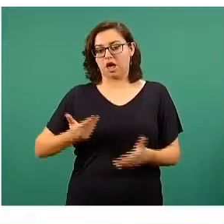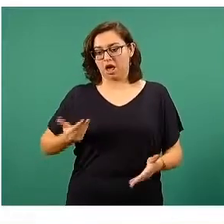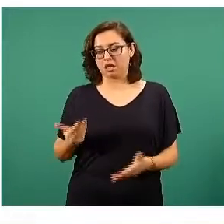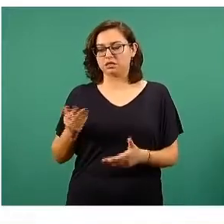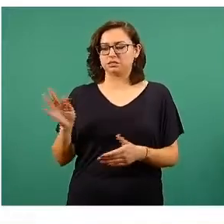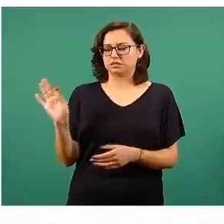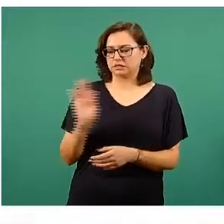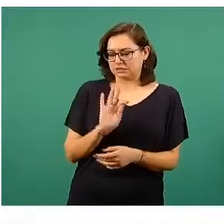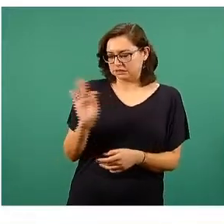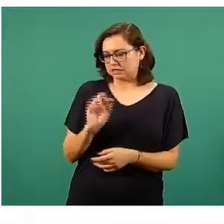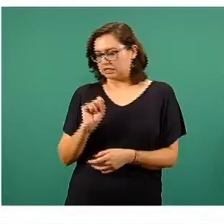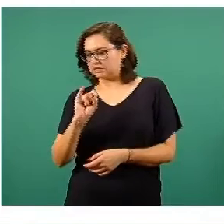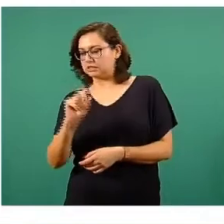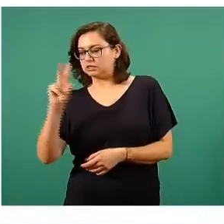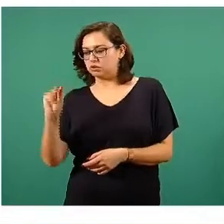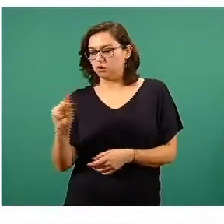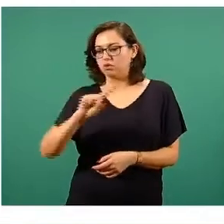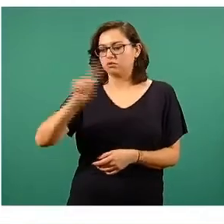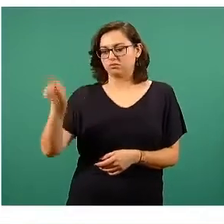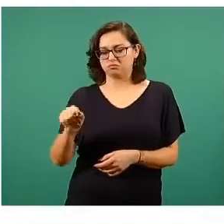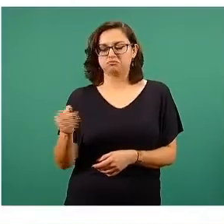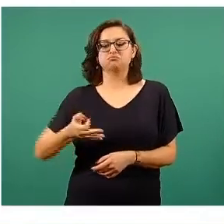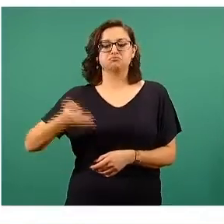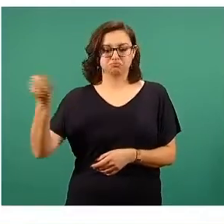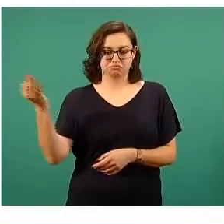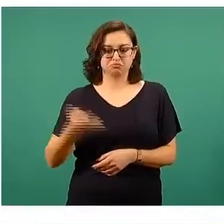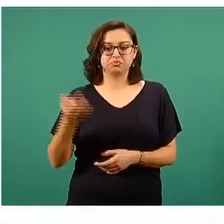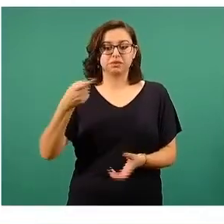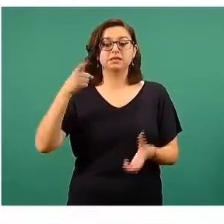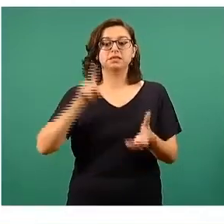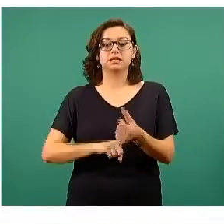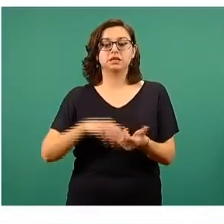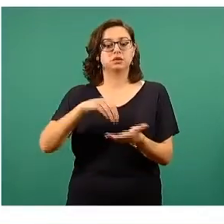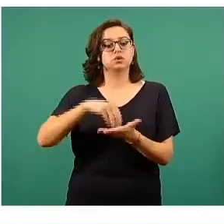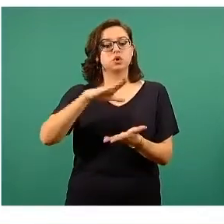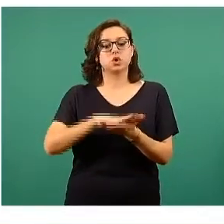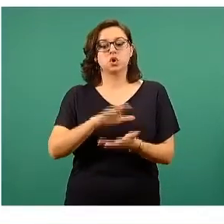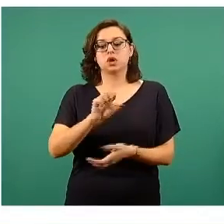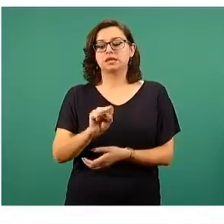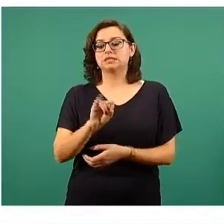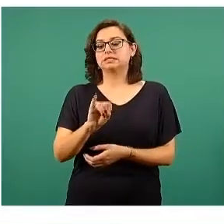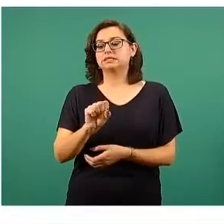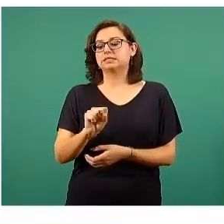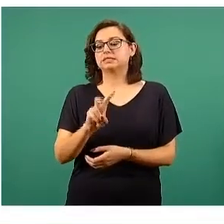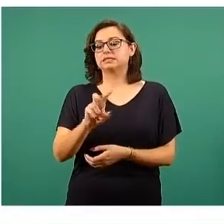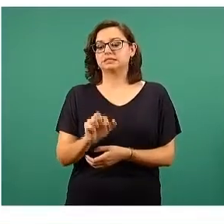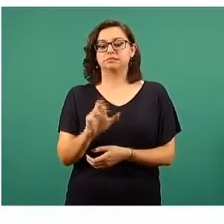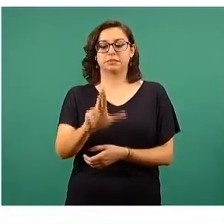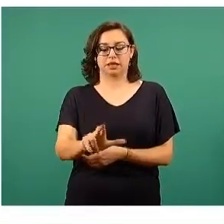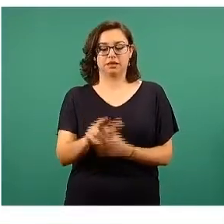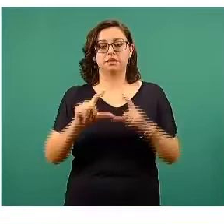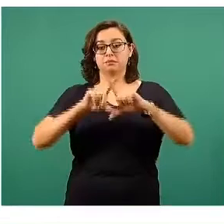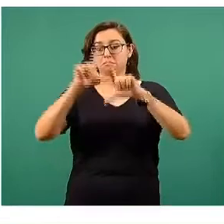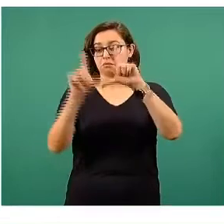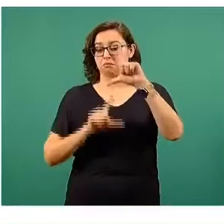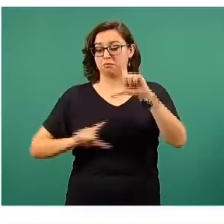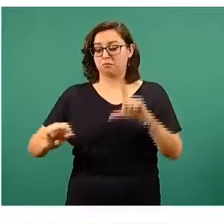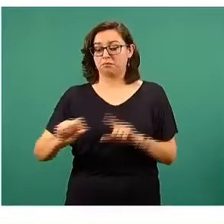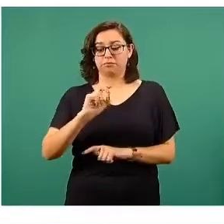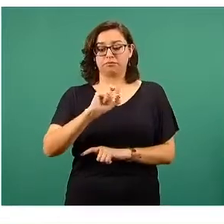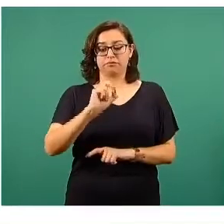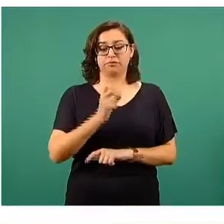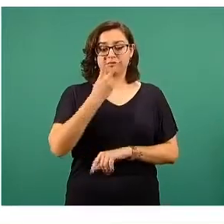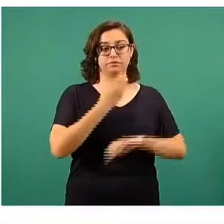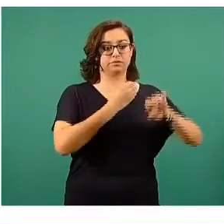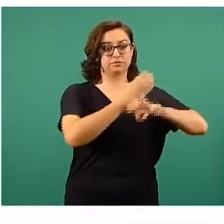casos sospechosos en el sistema informático, que es el SISBER, en donde, como ya sabemos, las 32 entidades federativas